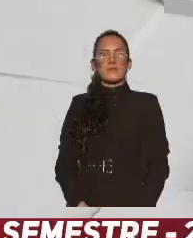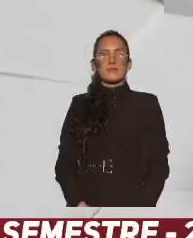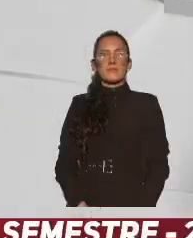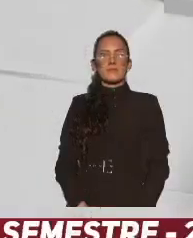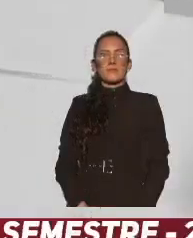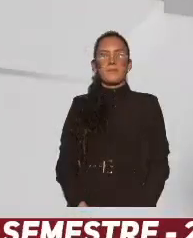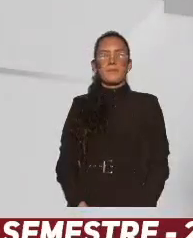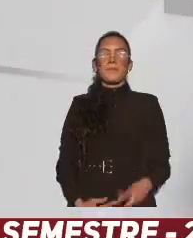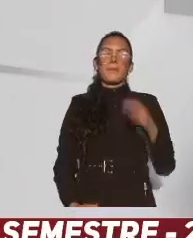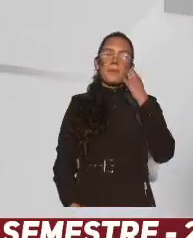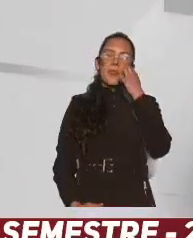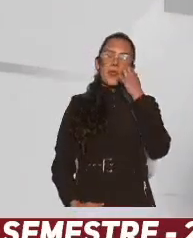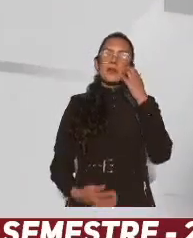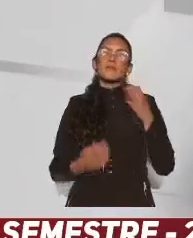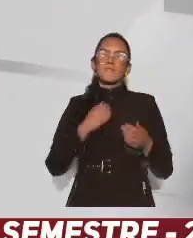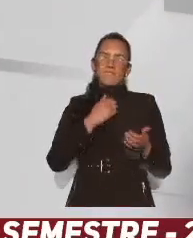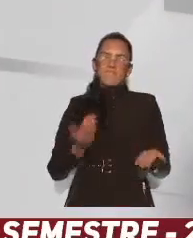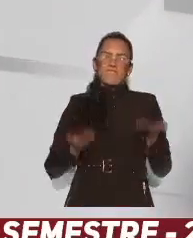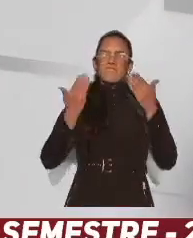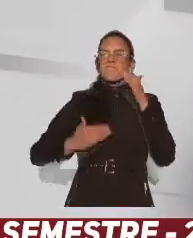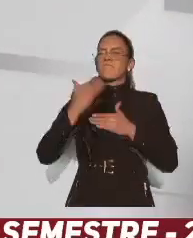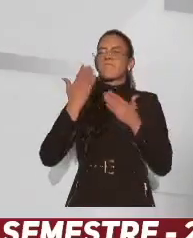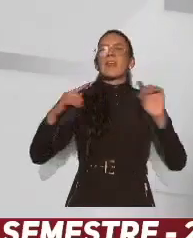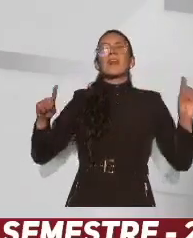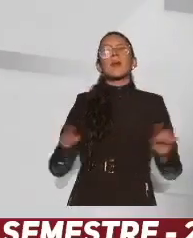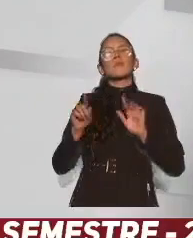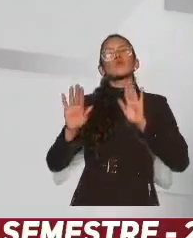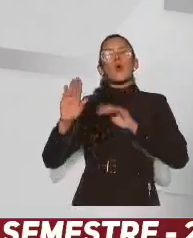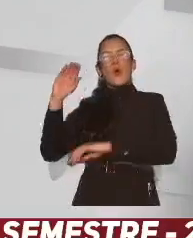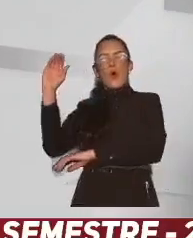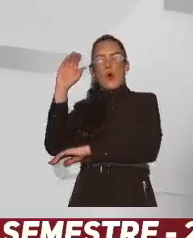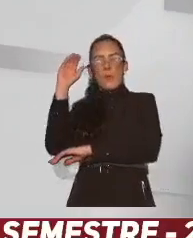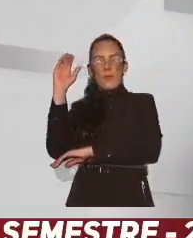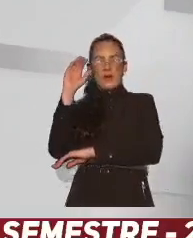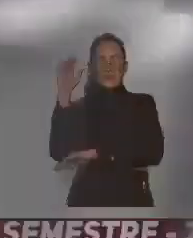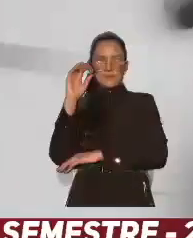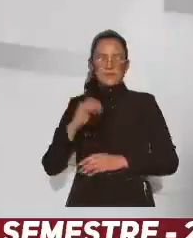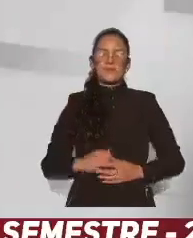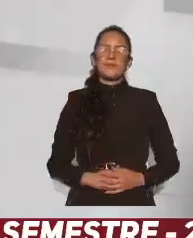Invitamos a entonar los acordes del Himno Nacional de la República de Colombia.